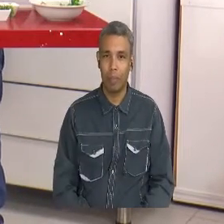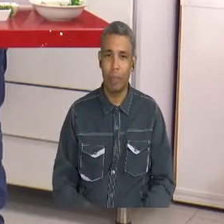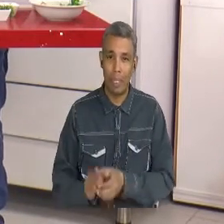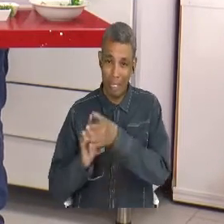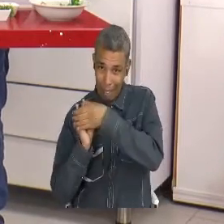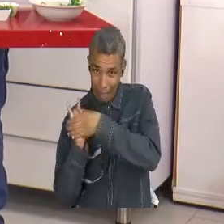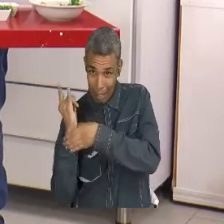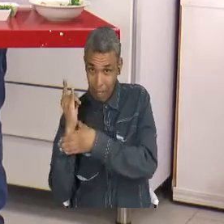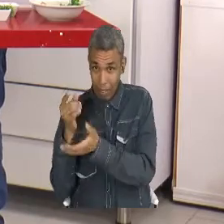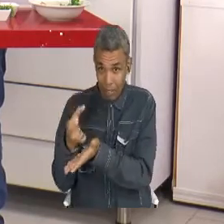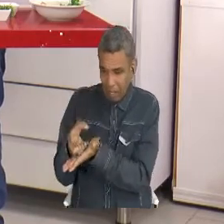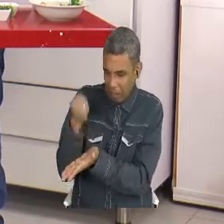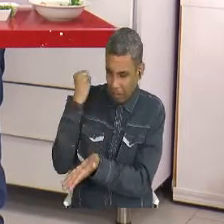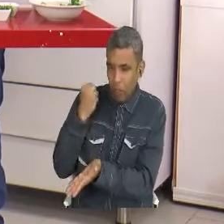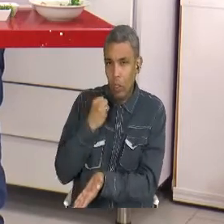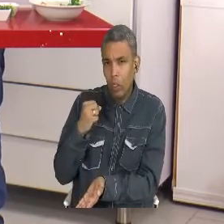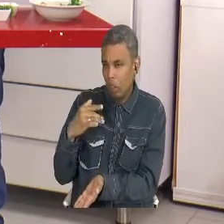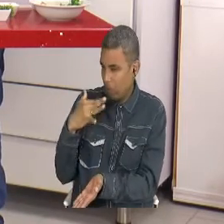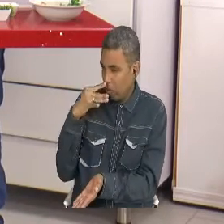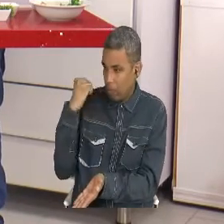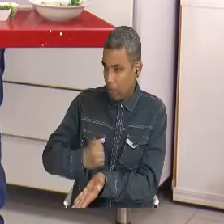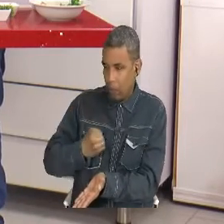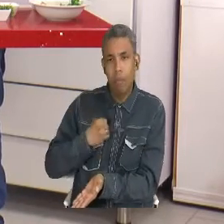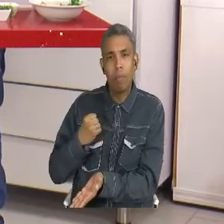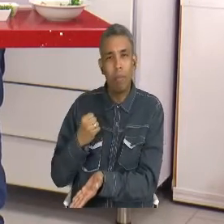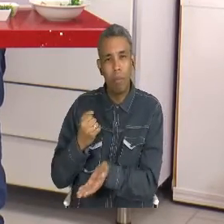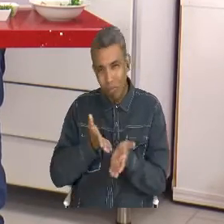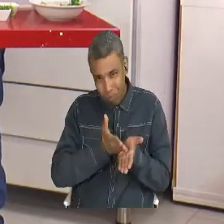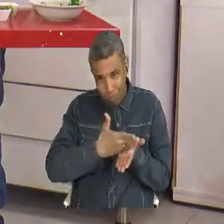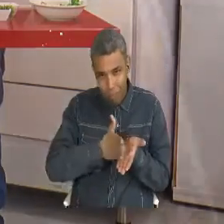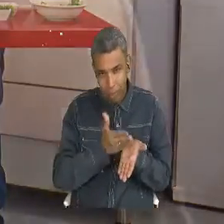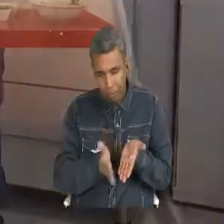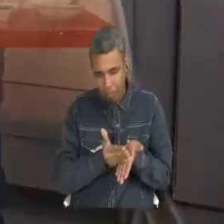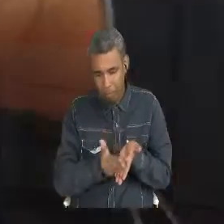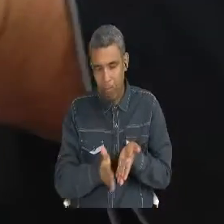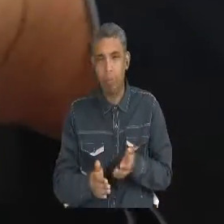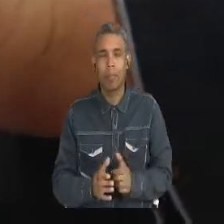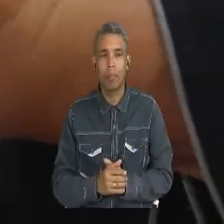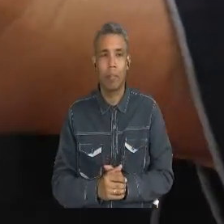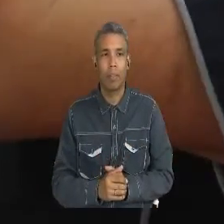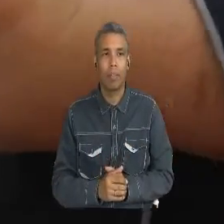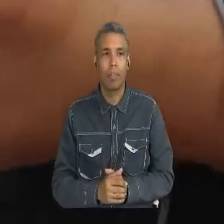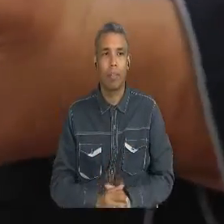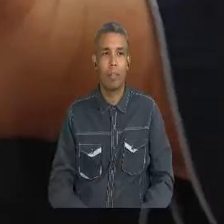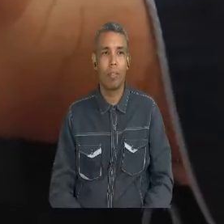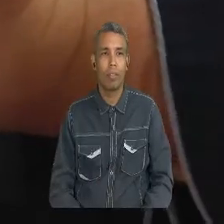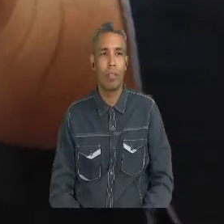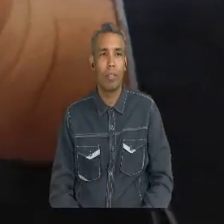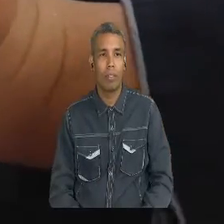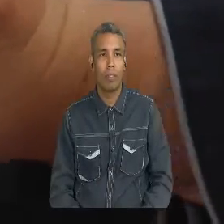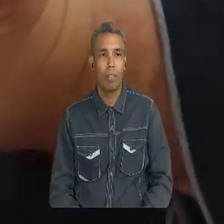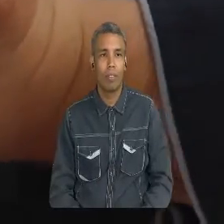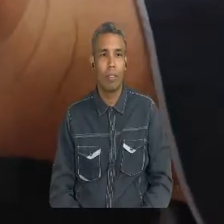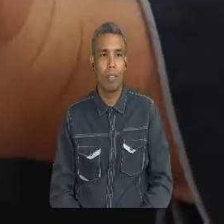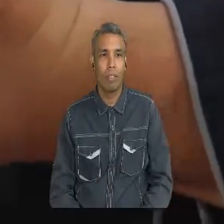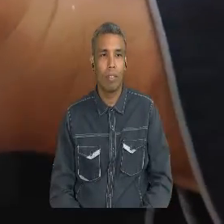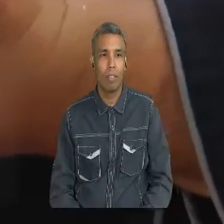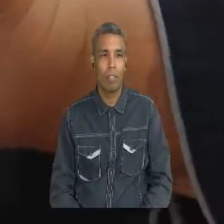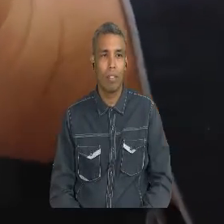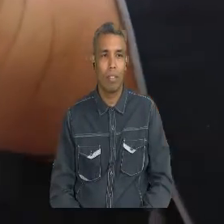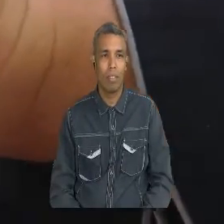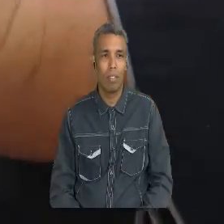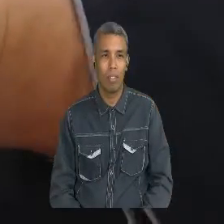cóctel, el que encuentran en muchos sitios. Y acompañado de galletitas ducales. Ajá, sí. La cevichería es muy famoso.